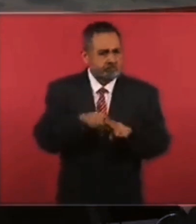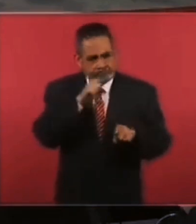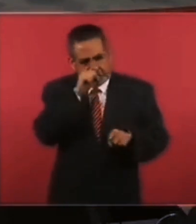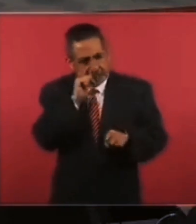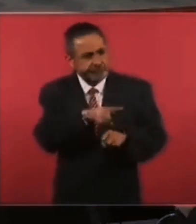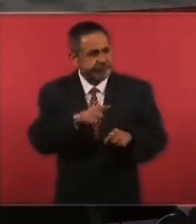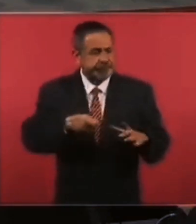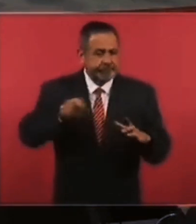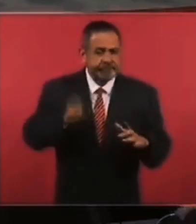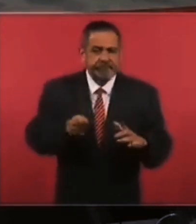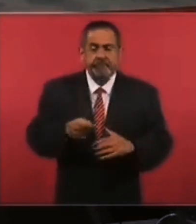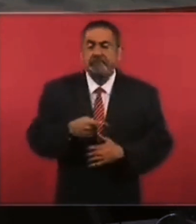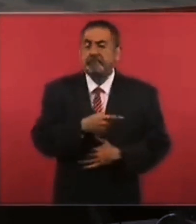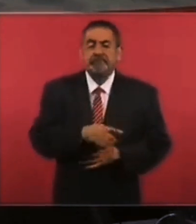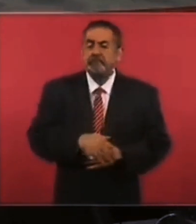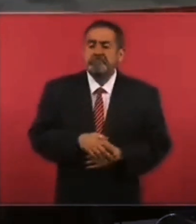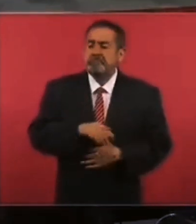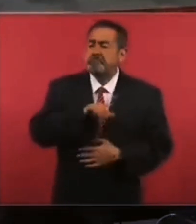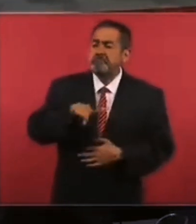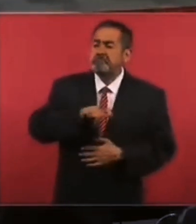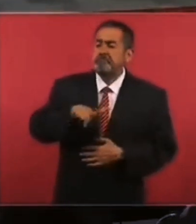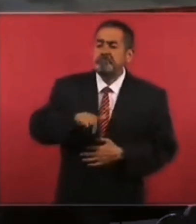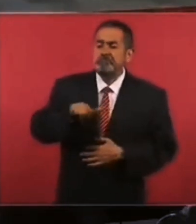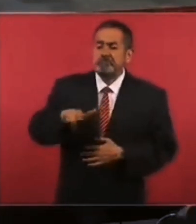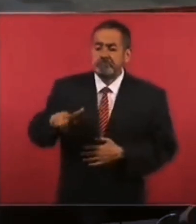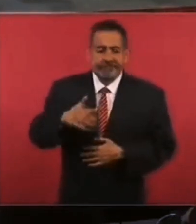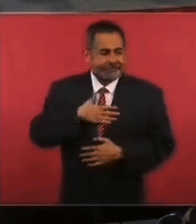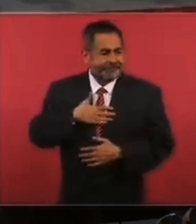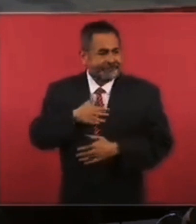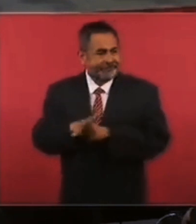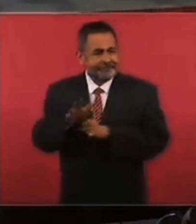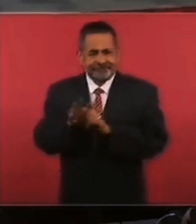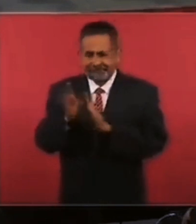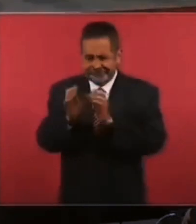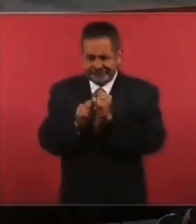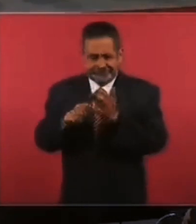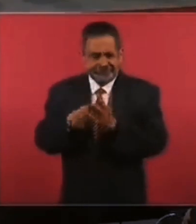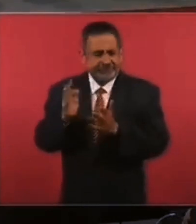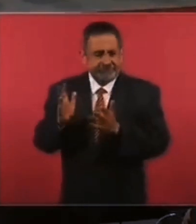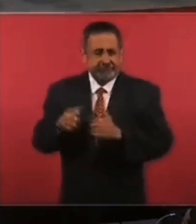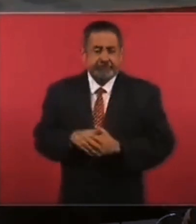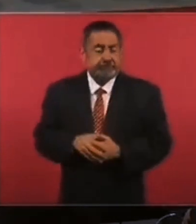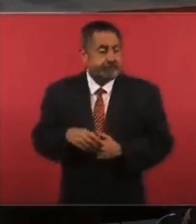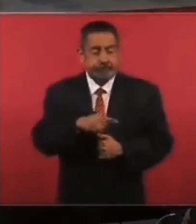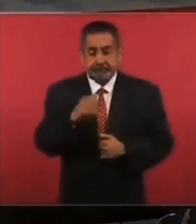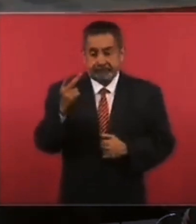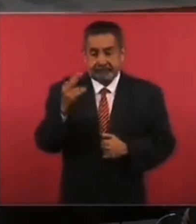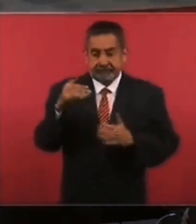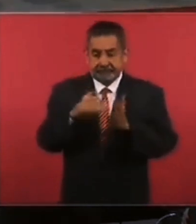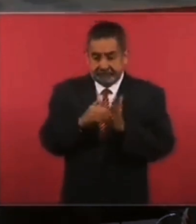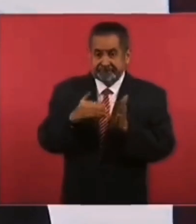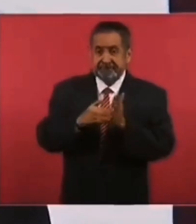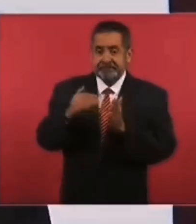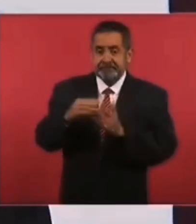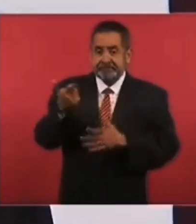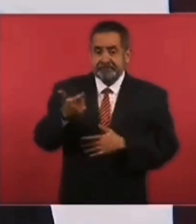tribunales colegiados por distribución de competencia conforme a nuestra Constitución. Estos 25 mil millones de pesos no